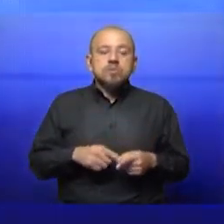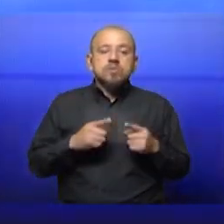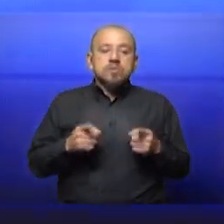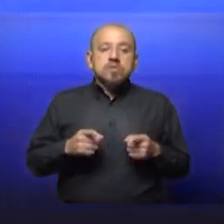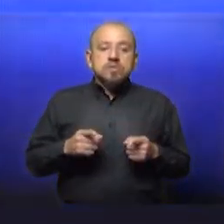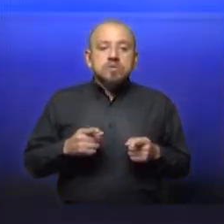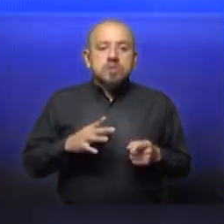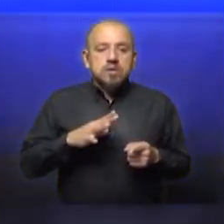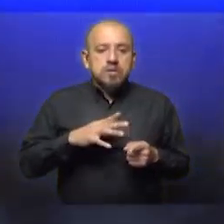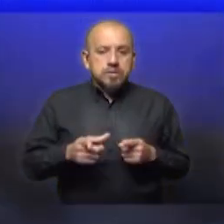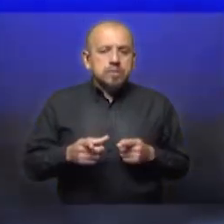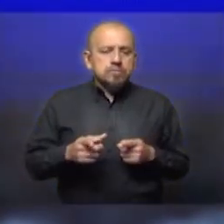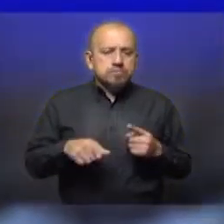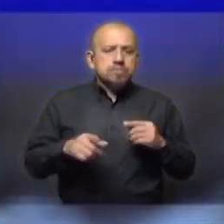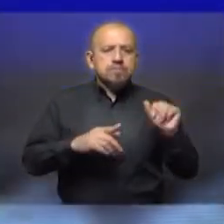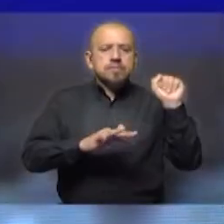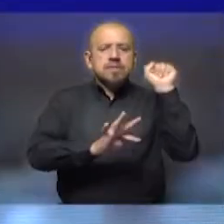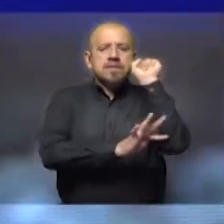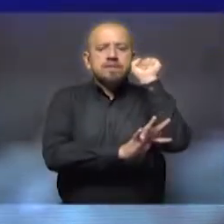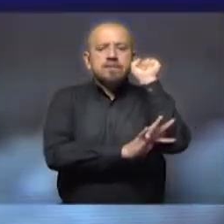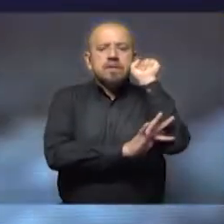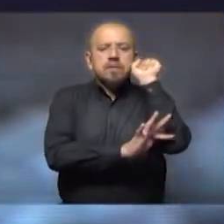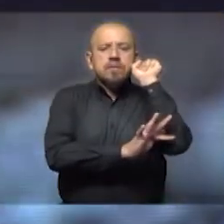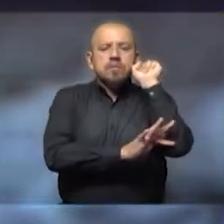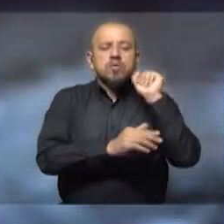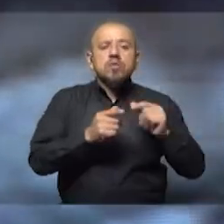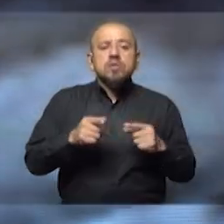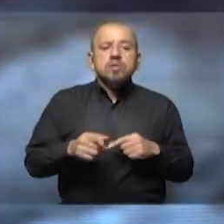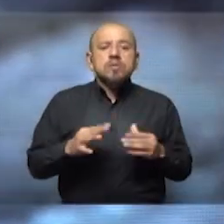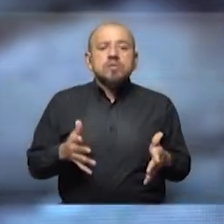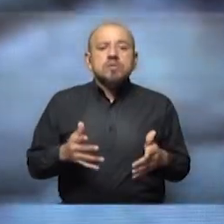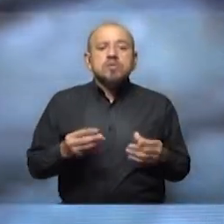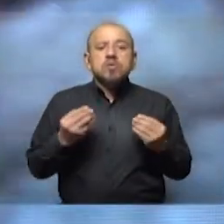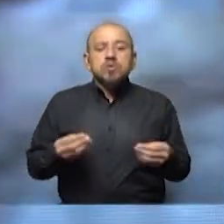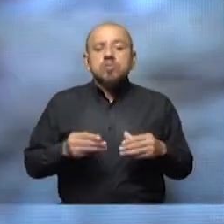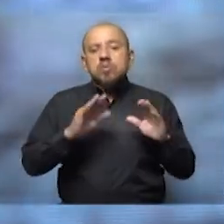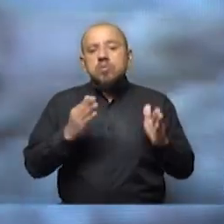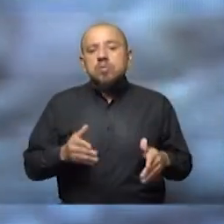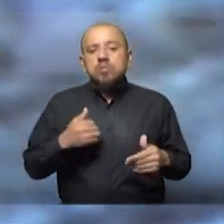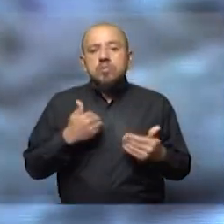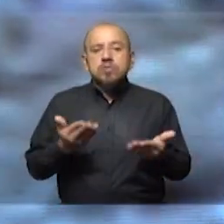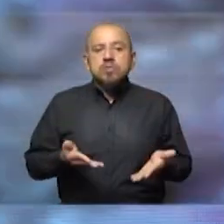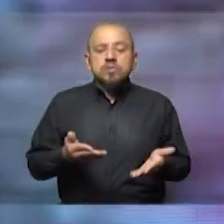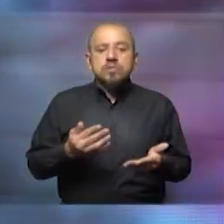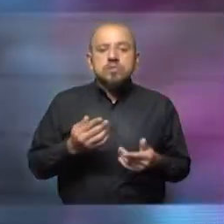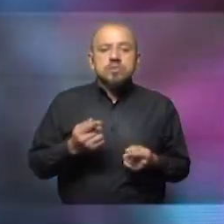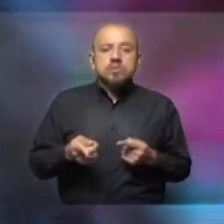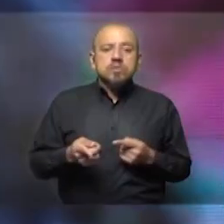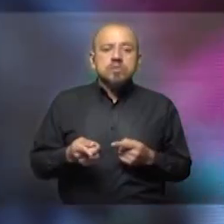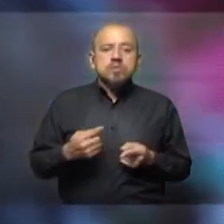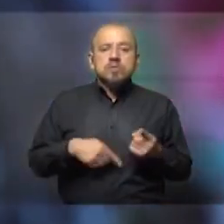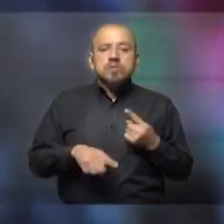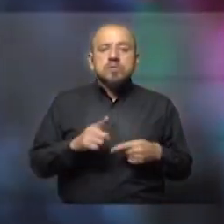Bueno me parece que hay algo que el feminismo está diciendo de forma muy fuerte que es como el cuerpo es politizado no este